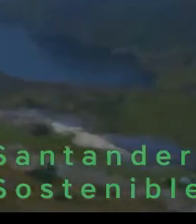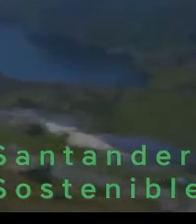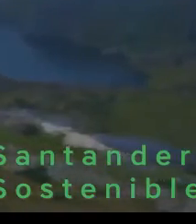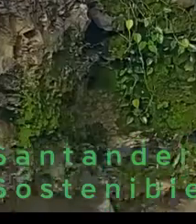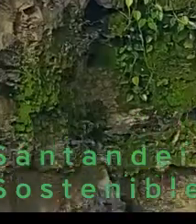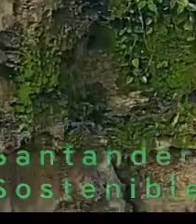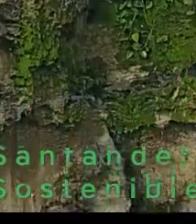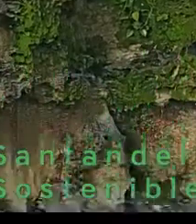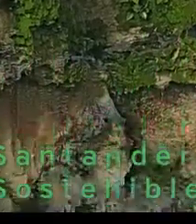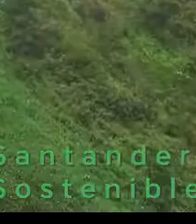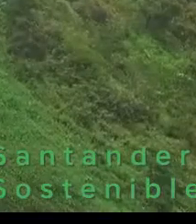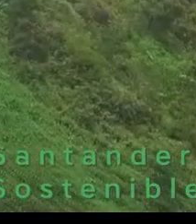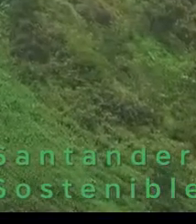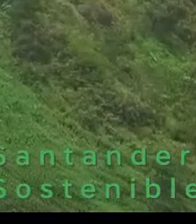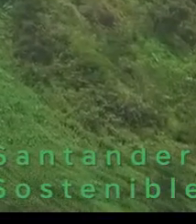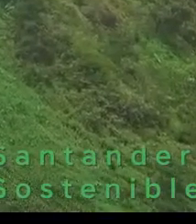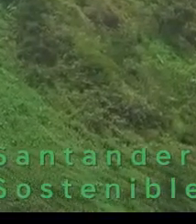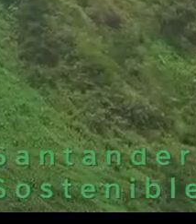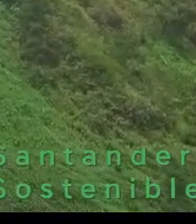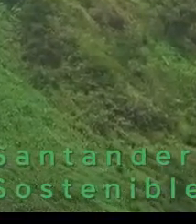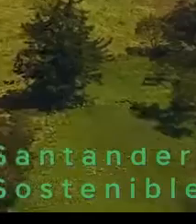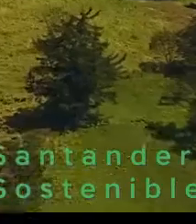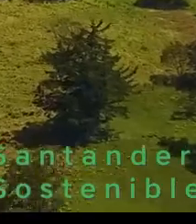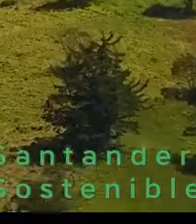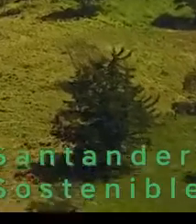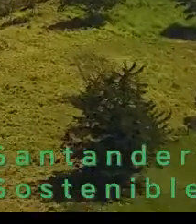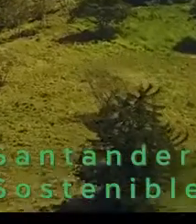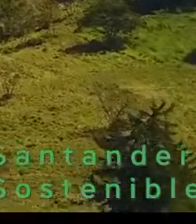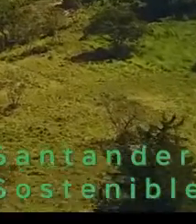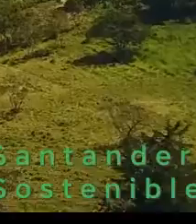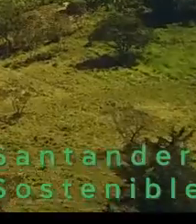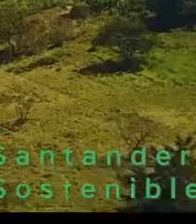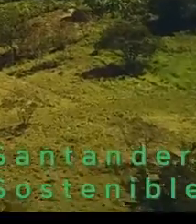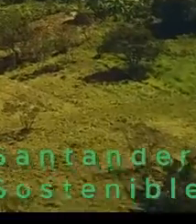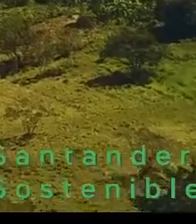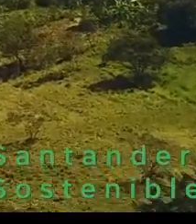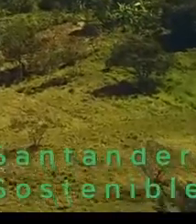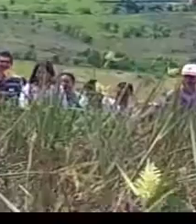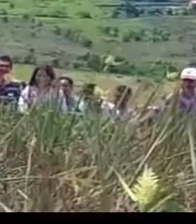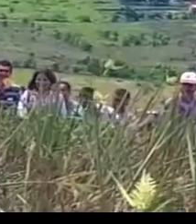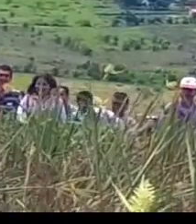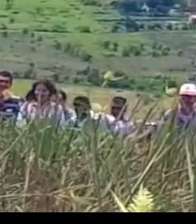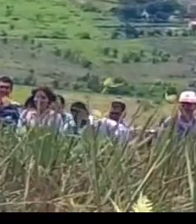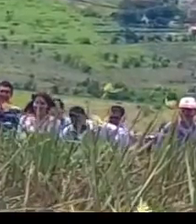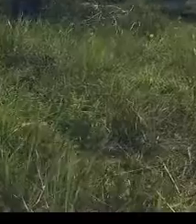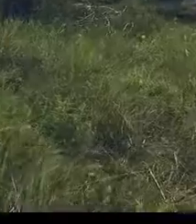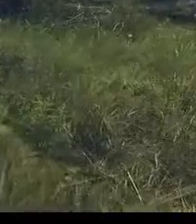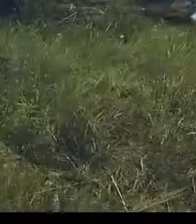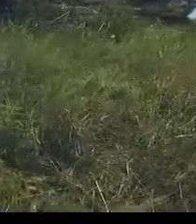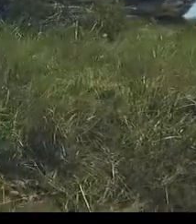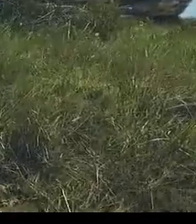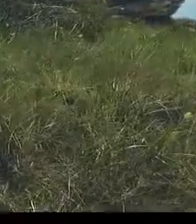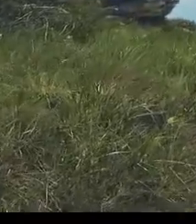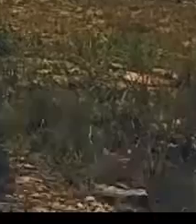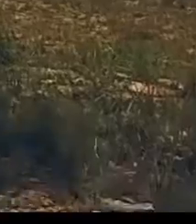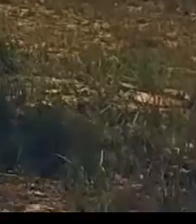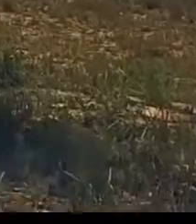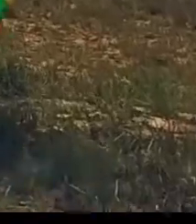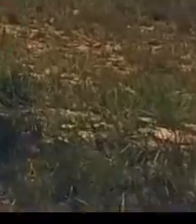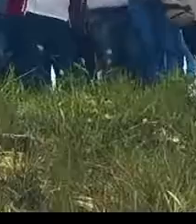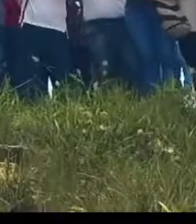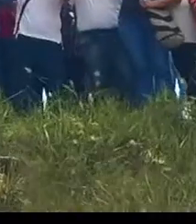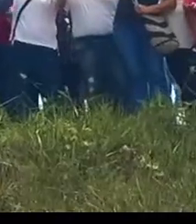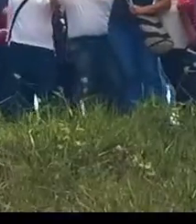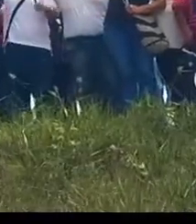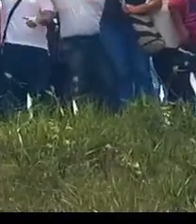un Santander sostenible, donde valoramos más nuestra riqueza natural y protegemos nuestros recursos. Por estas y muchas razones más,